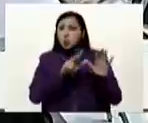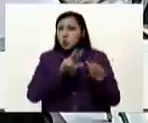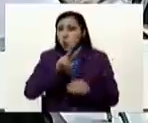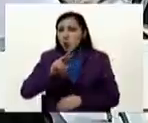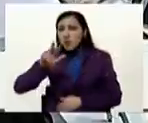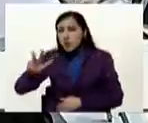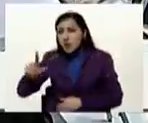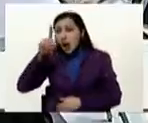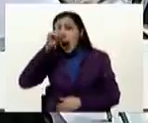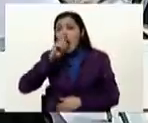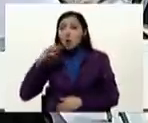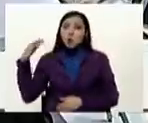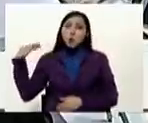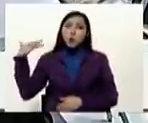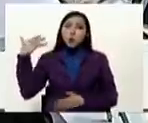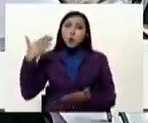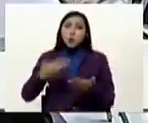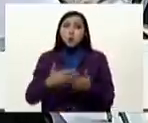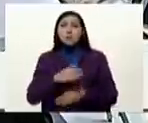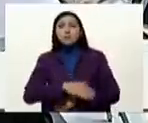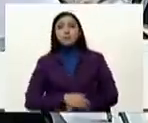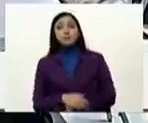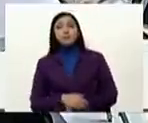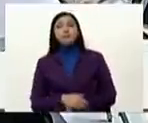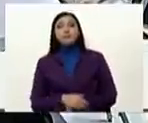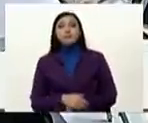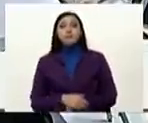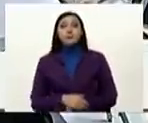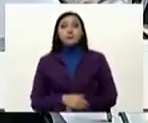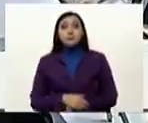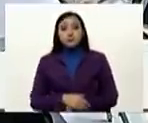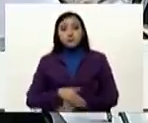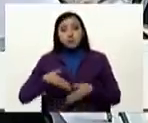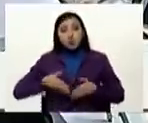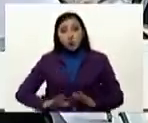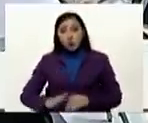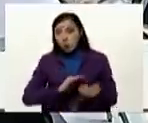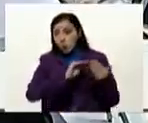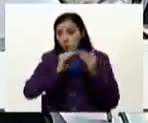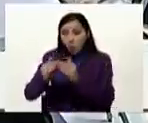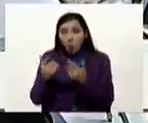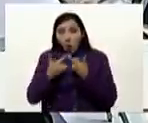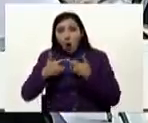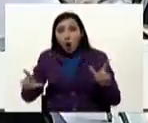823 años hace, nuestros pueblos eran pueblos libres aquí,